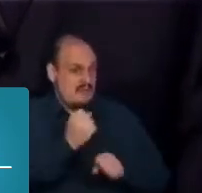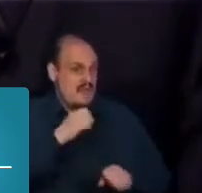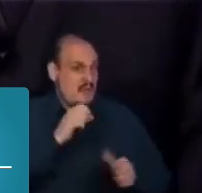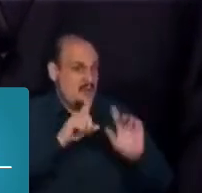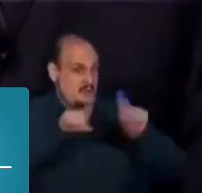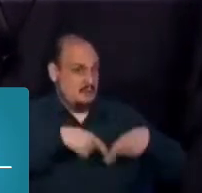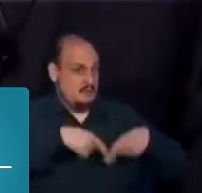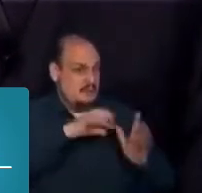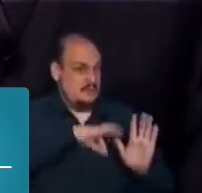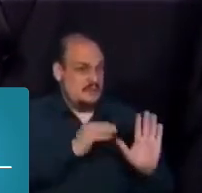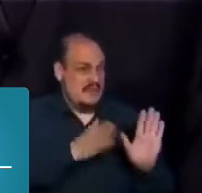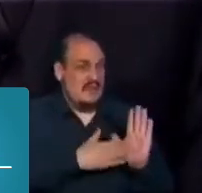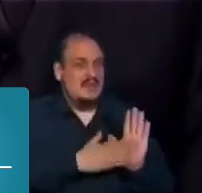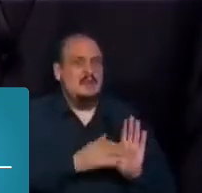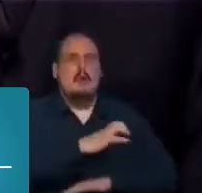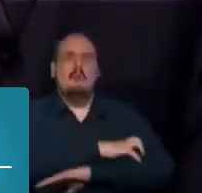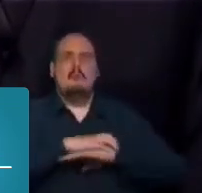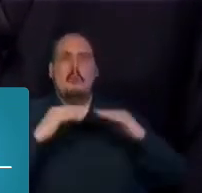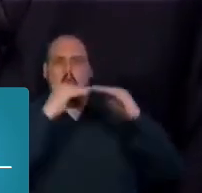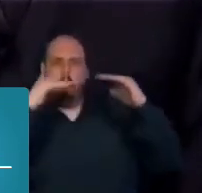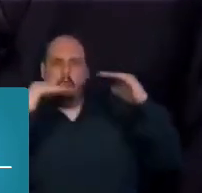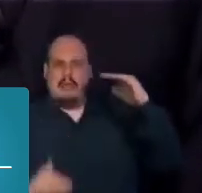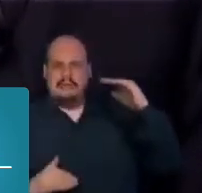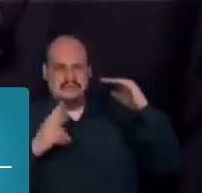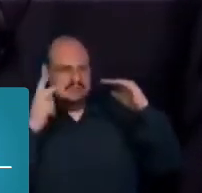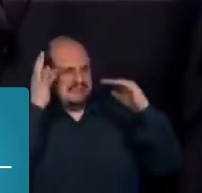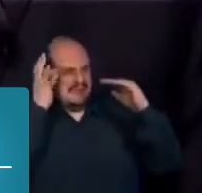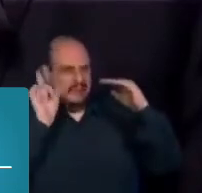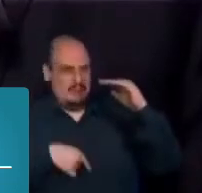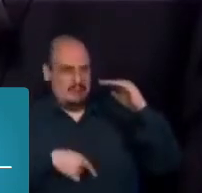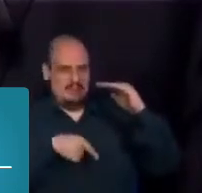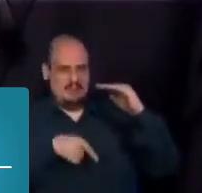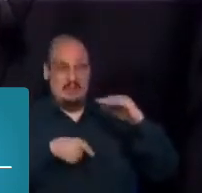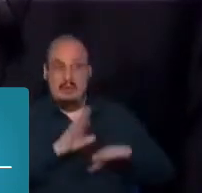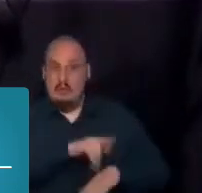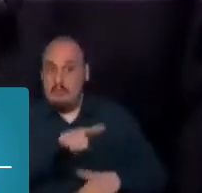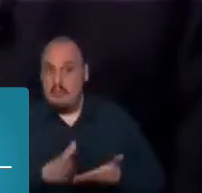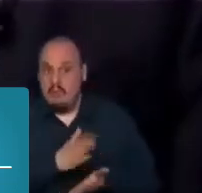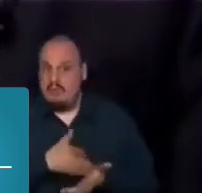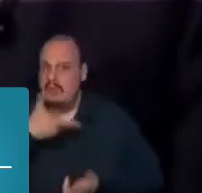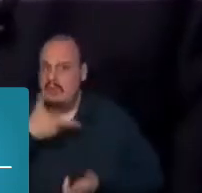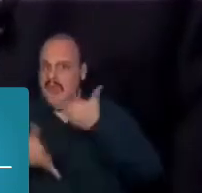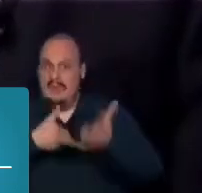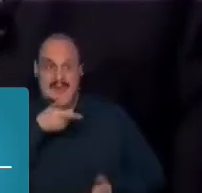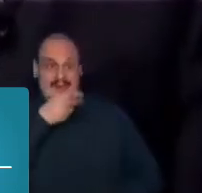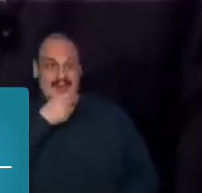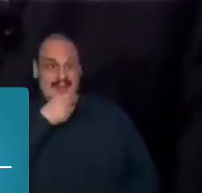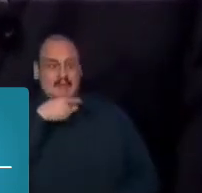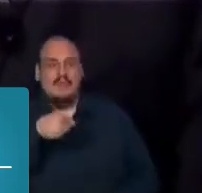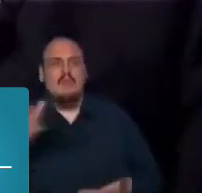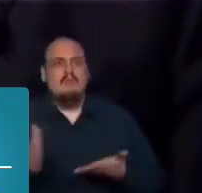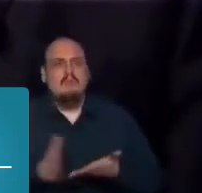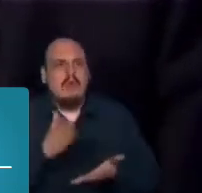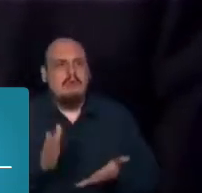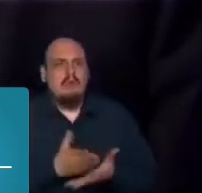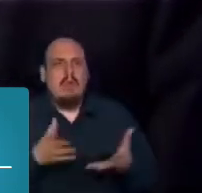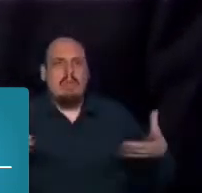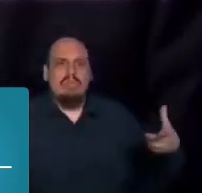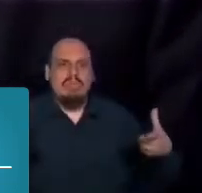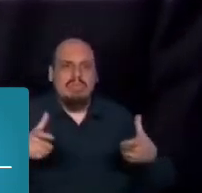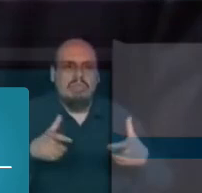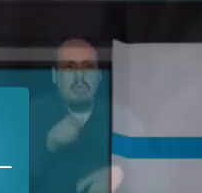por y el líder de la oposición en ese momento Mauricio macri 34,15 fueron al ballotage